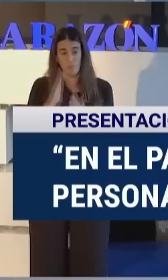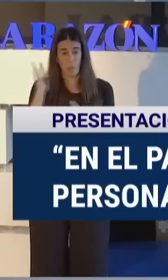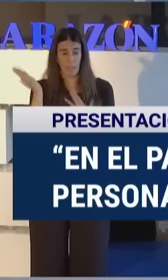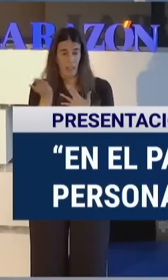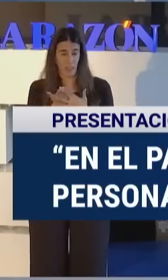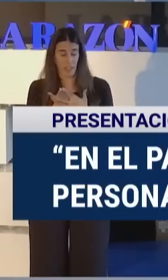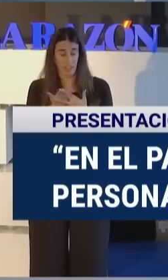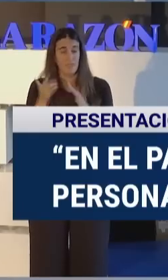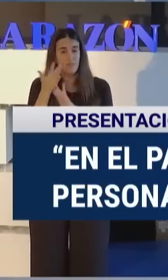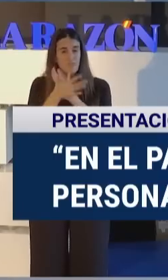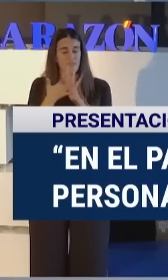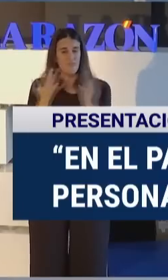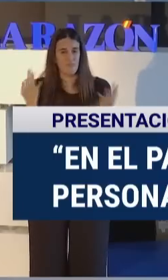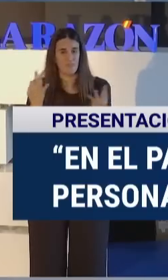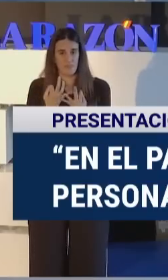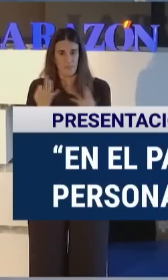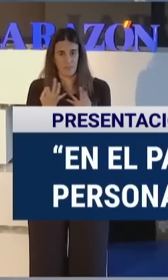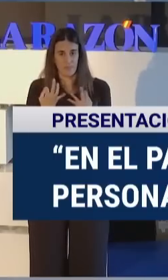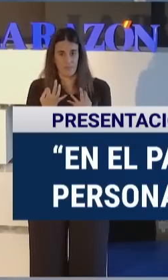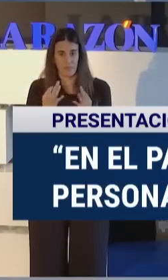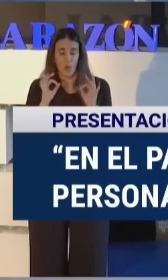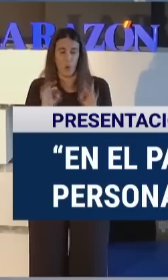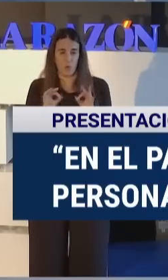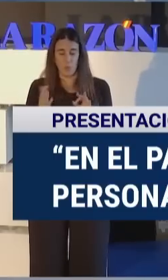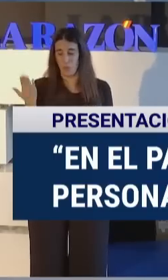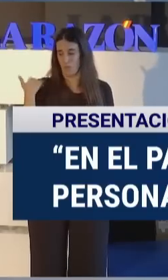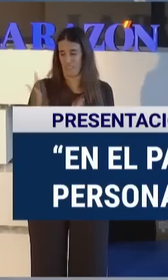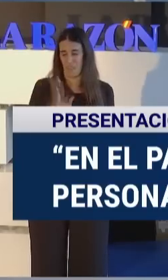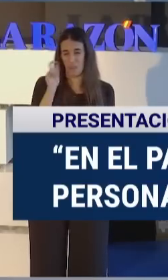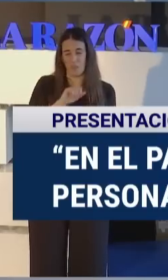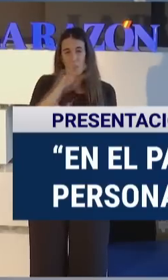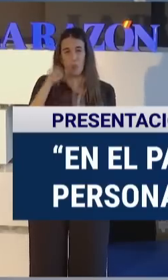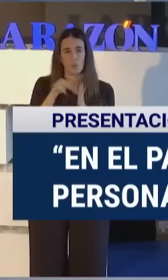parecen, cuando hice el libro para el 2022, que eran los